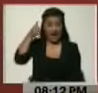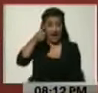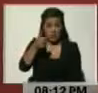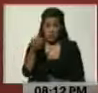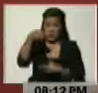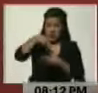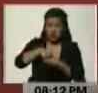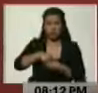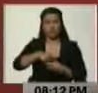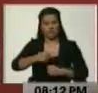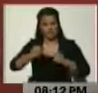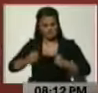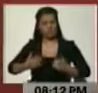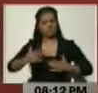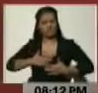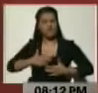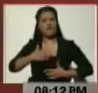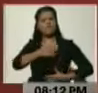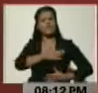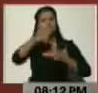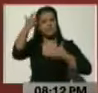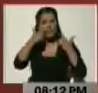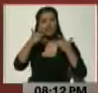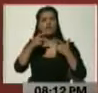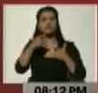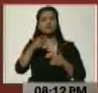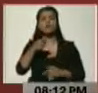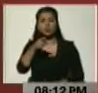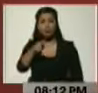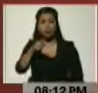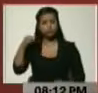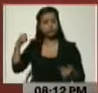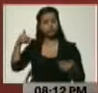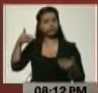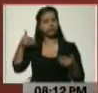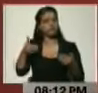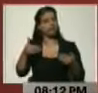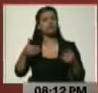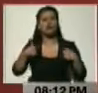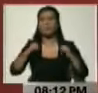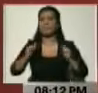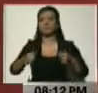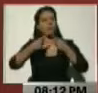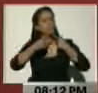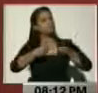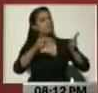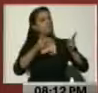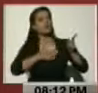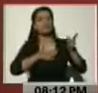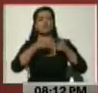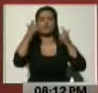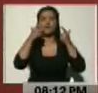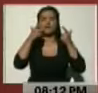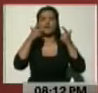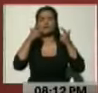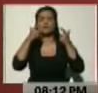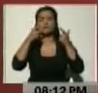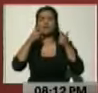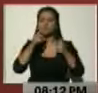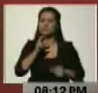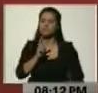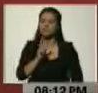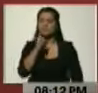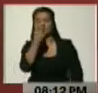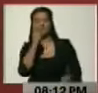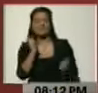algún tiempo, usted dice que ha sido militante del chavismo, y usted comienza a declarar para que la derecha lo vea